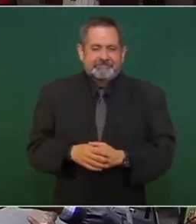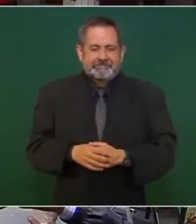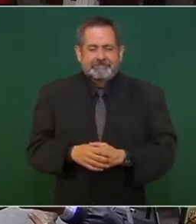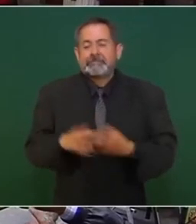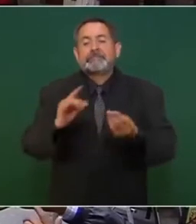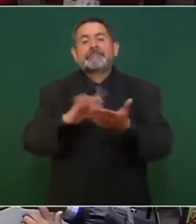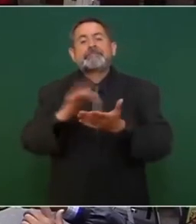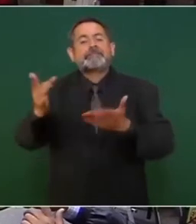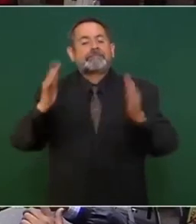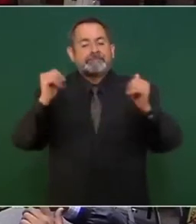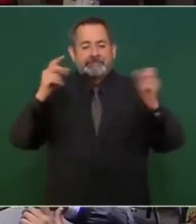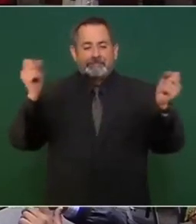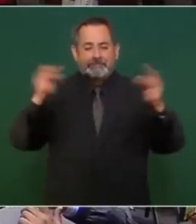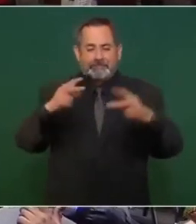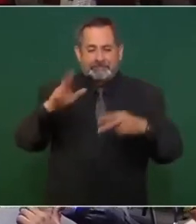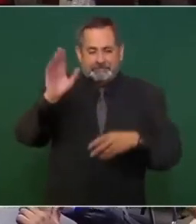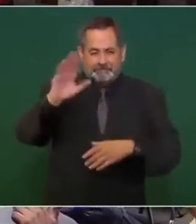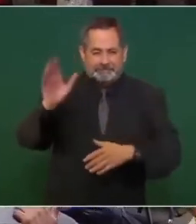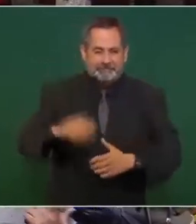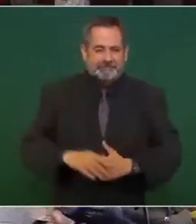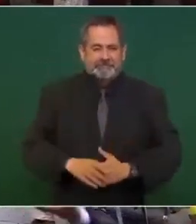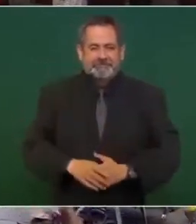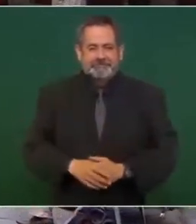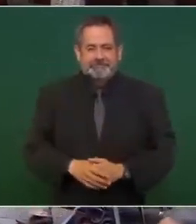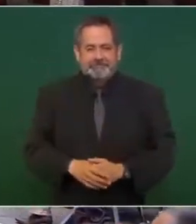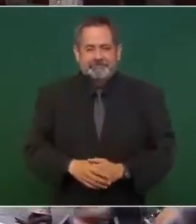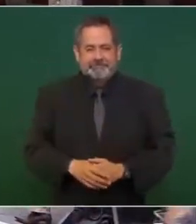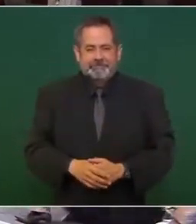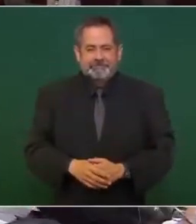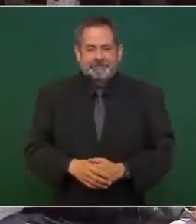Muy bien, muchas gracias. Nos vemos.